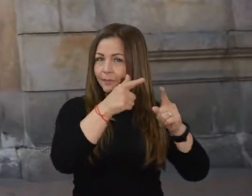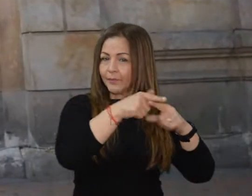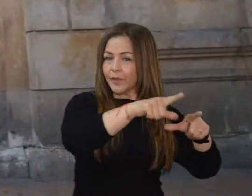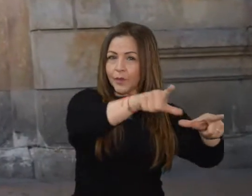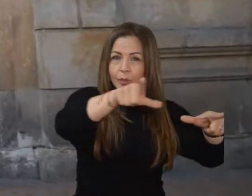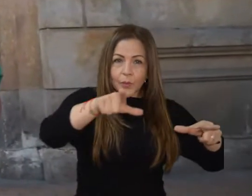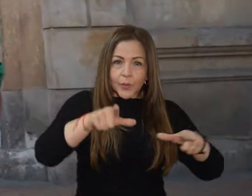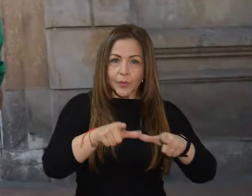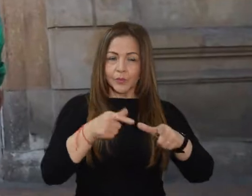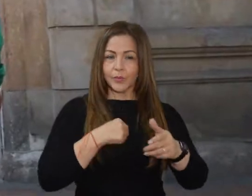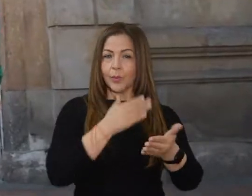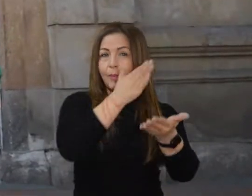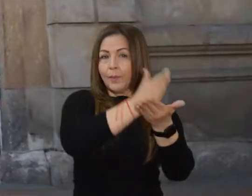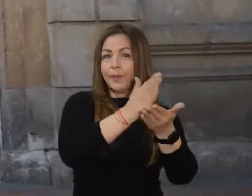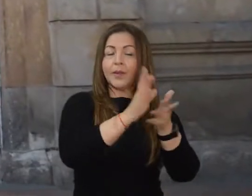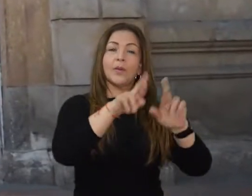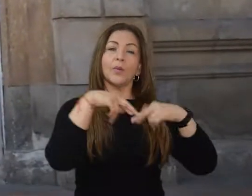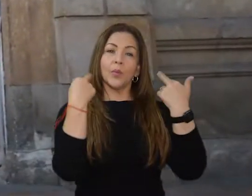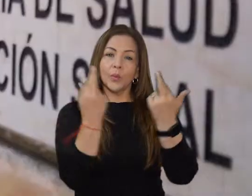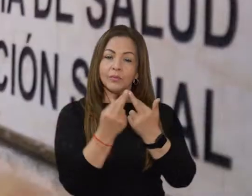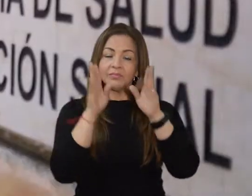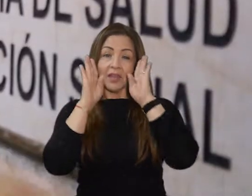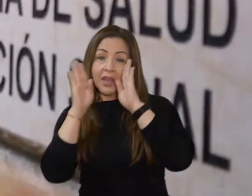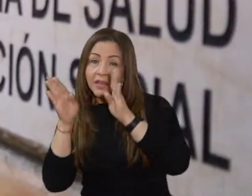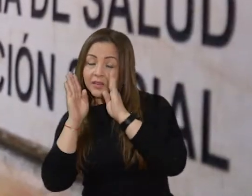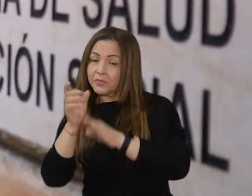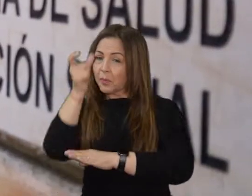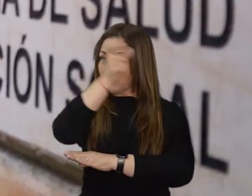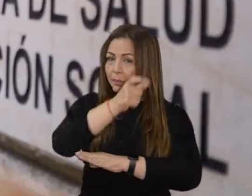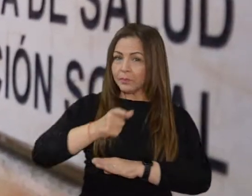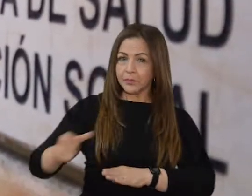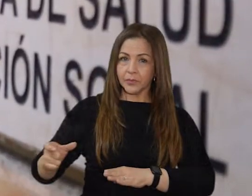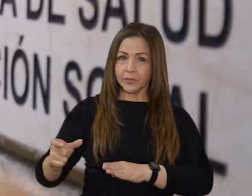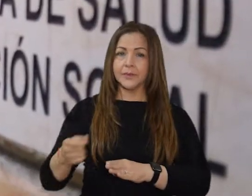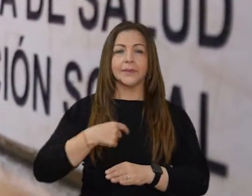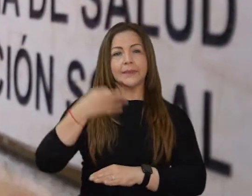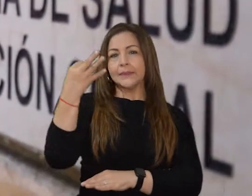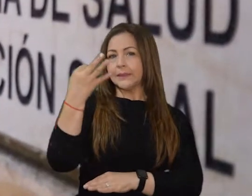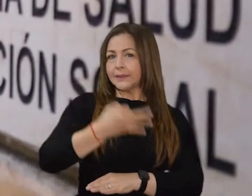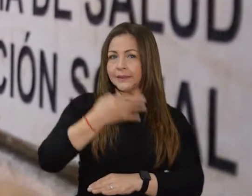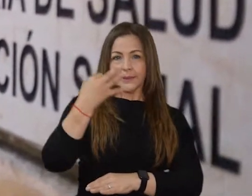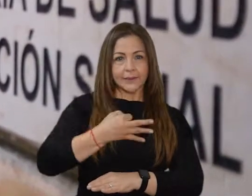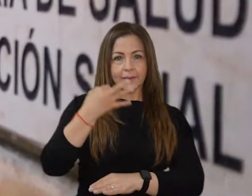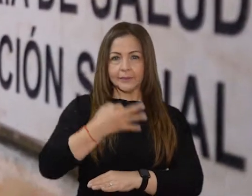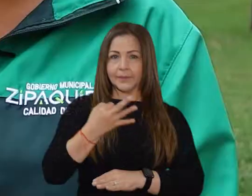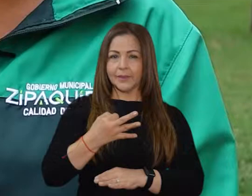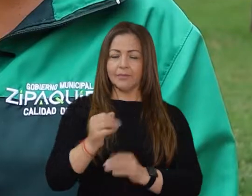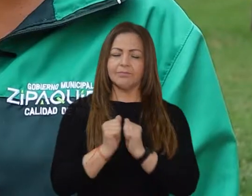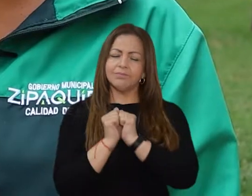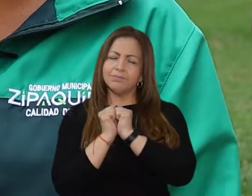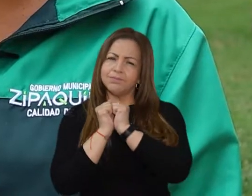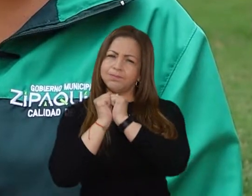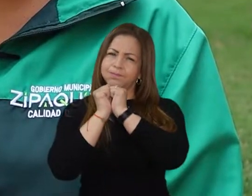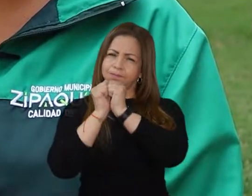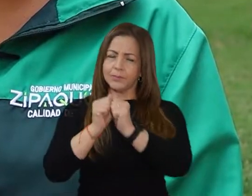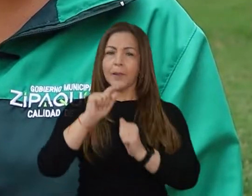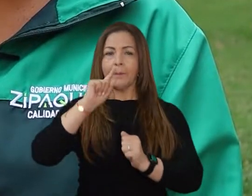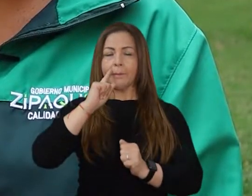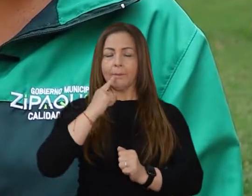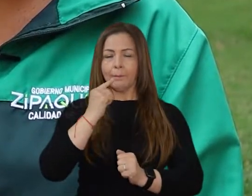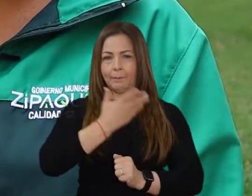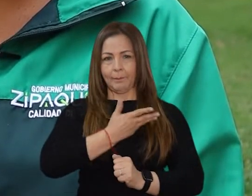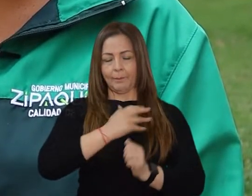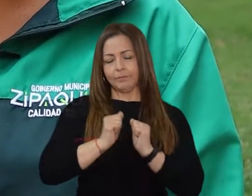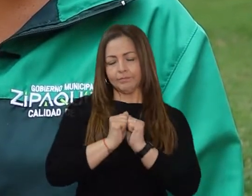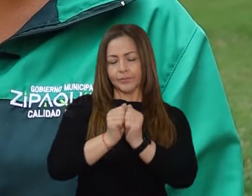los diferentes sitios donde tengo que ir a reuniones o atención de pacientes, y siempre han estado ahí